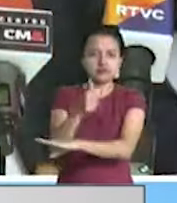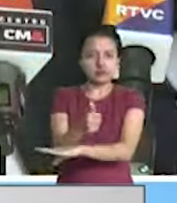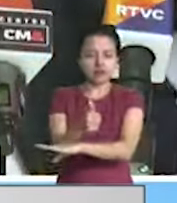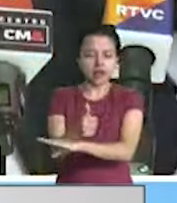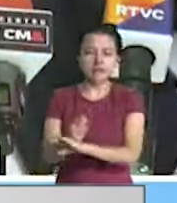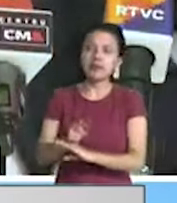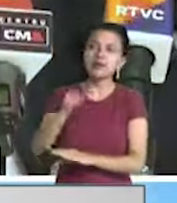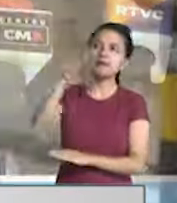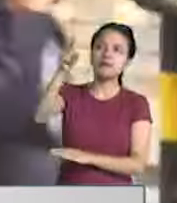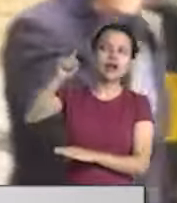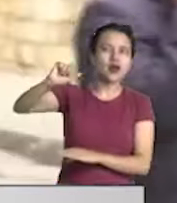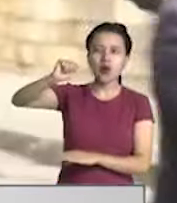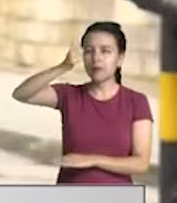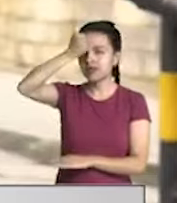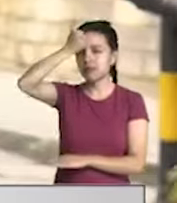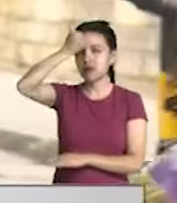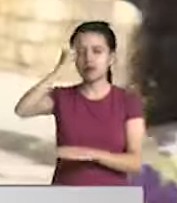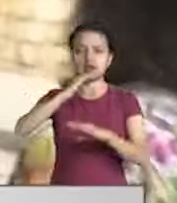la seguridad.